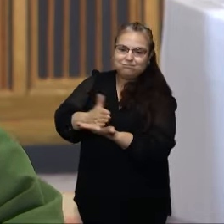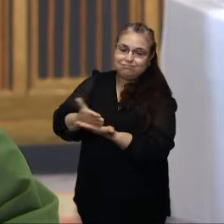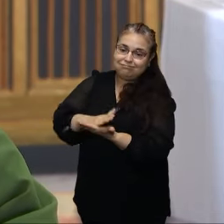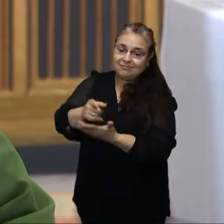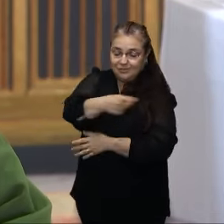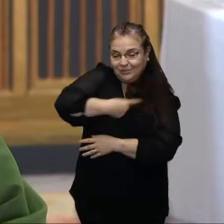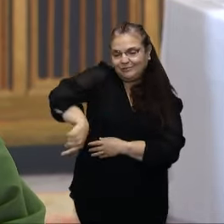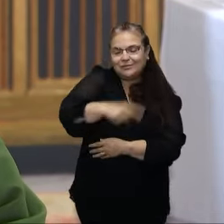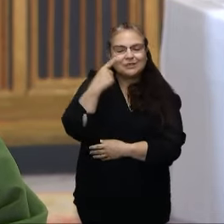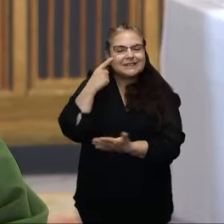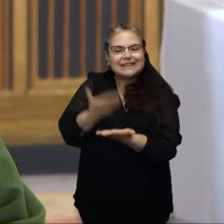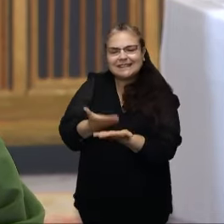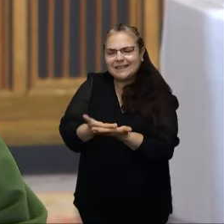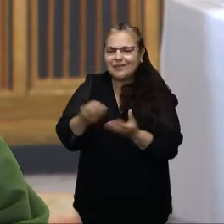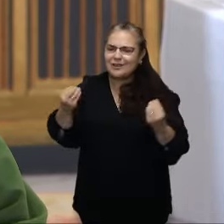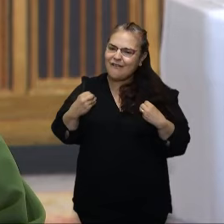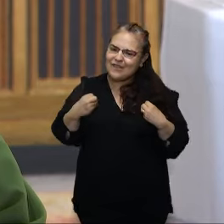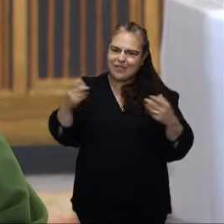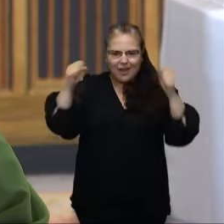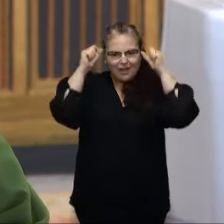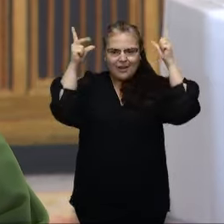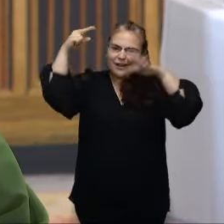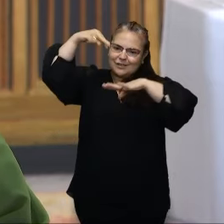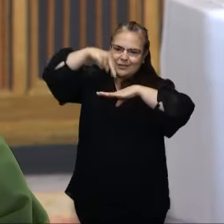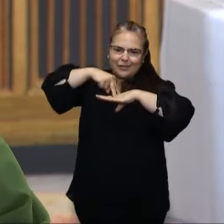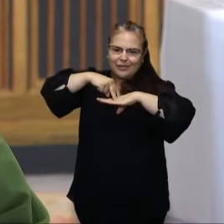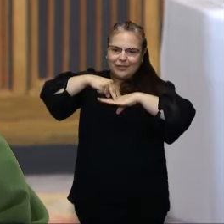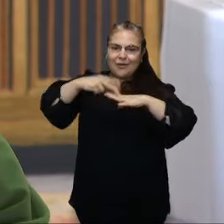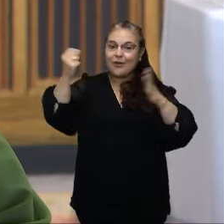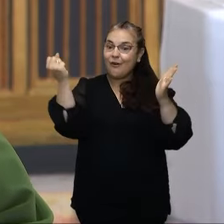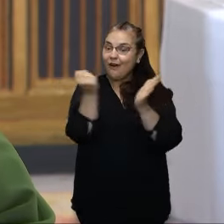ser testigos de la vida y la resurrección